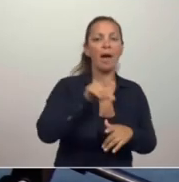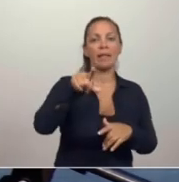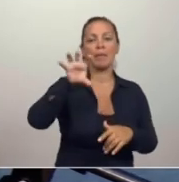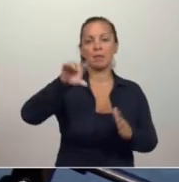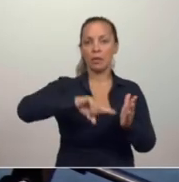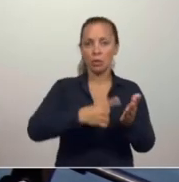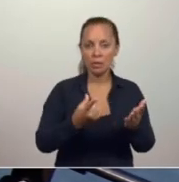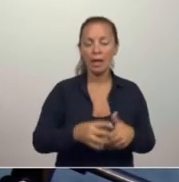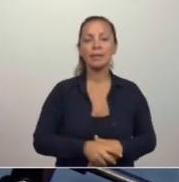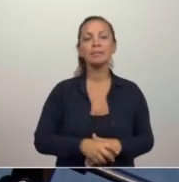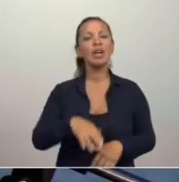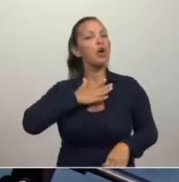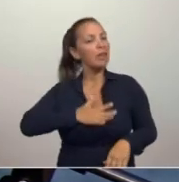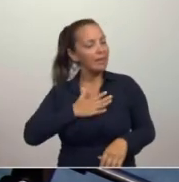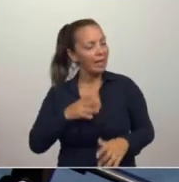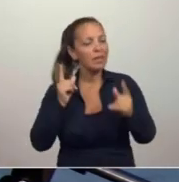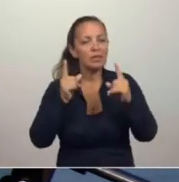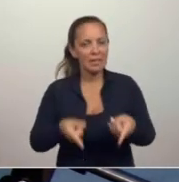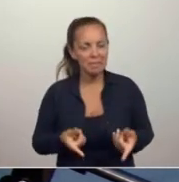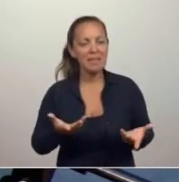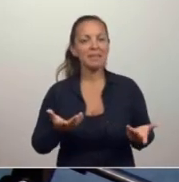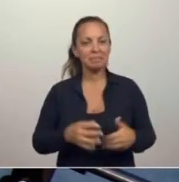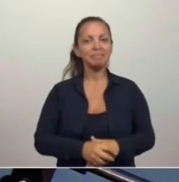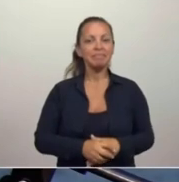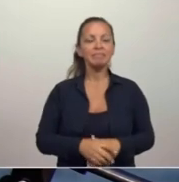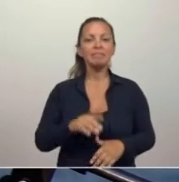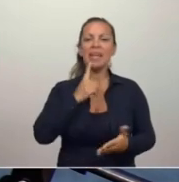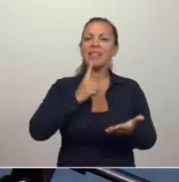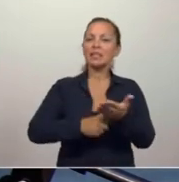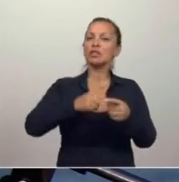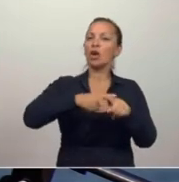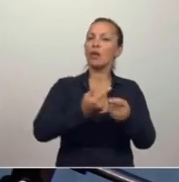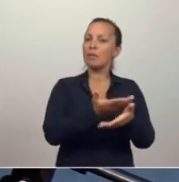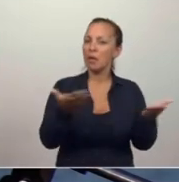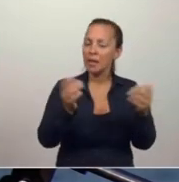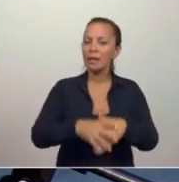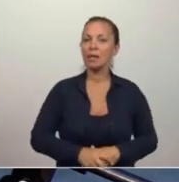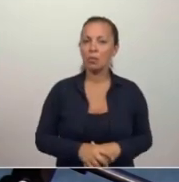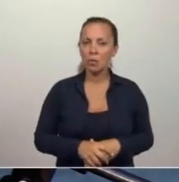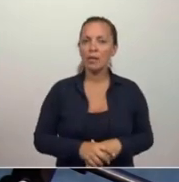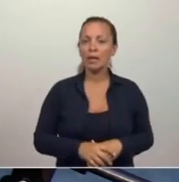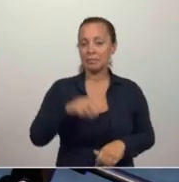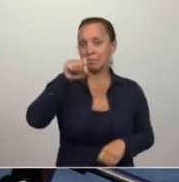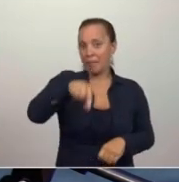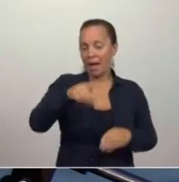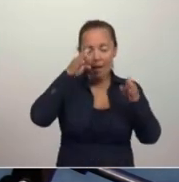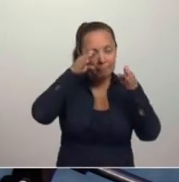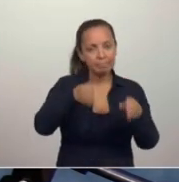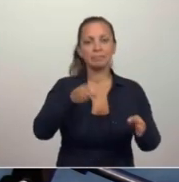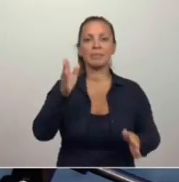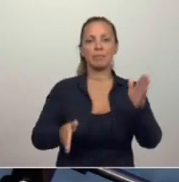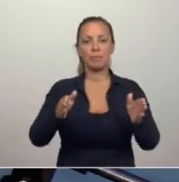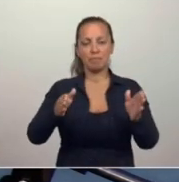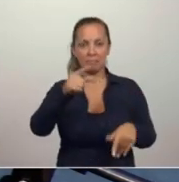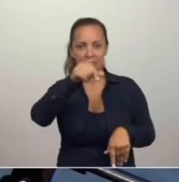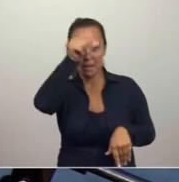muy contentos de que las políticas públicas que diseñamos para que esta temporada alcanzara los niveles